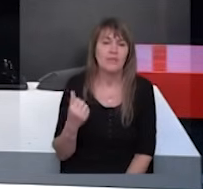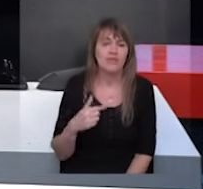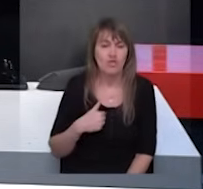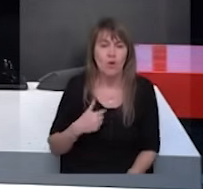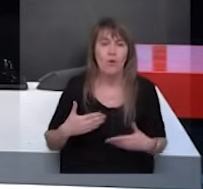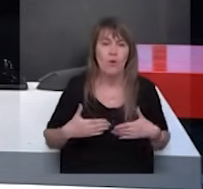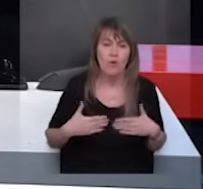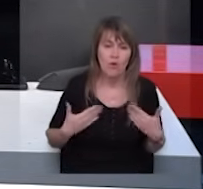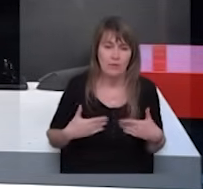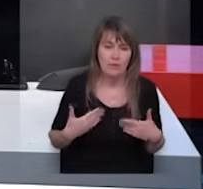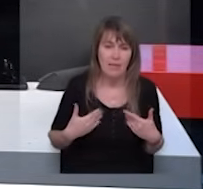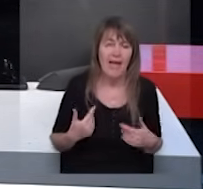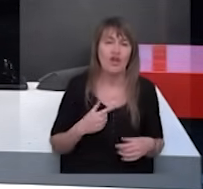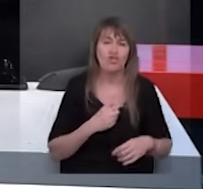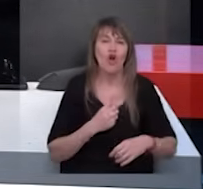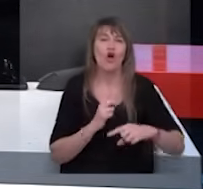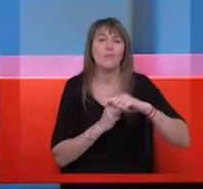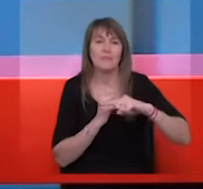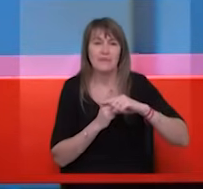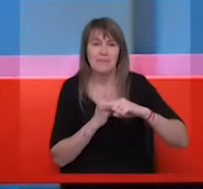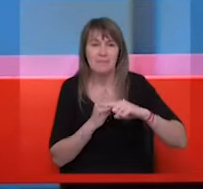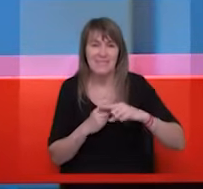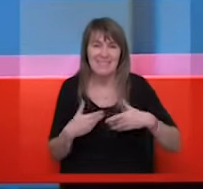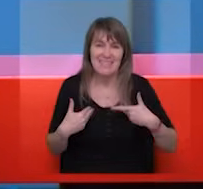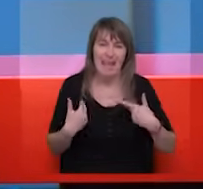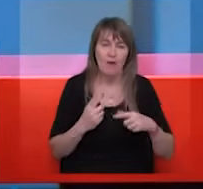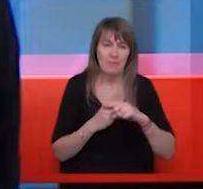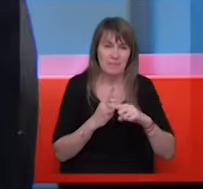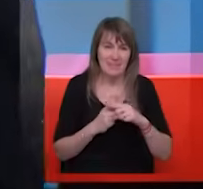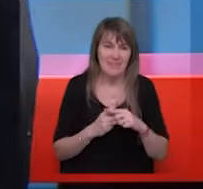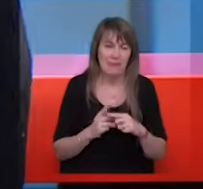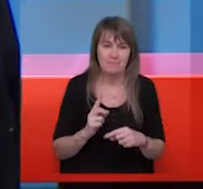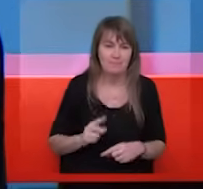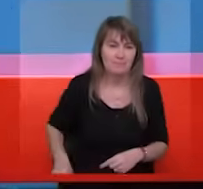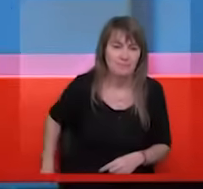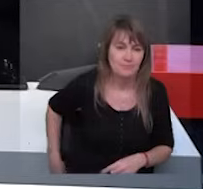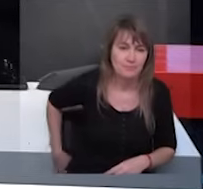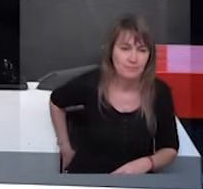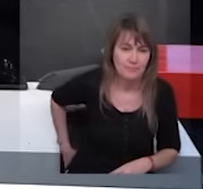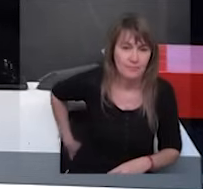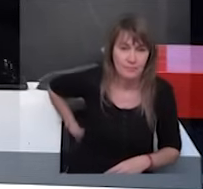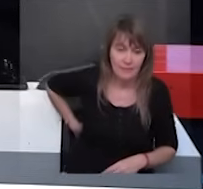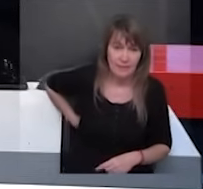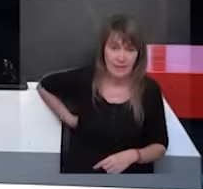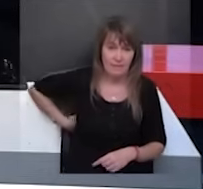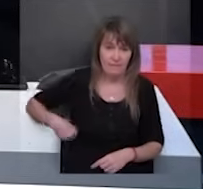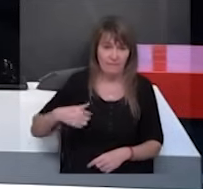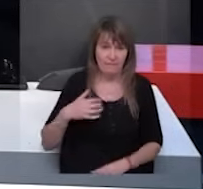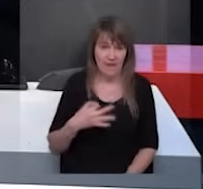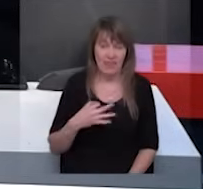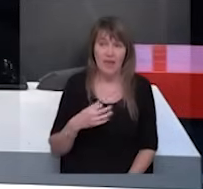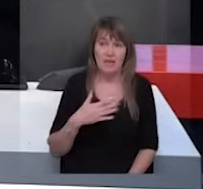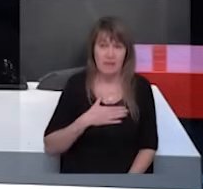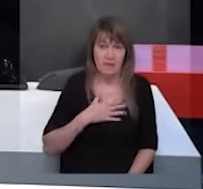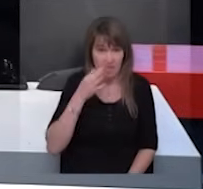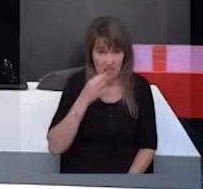contenta porque optimista porque está recibiendo no es que yo en realidad tengo en realidad la pregunta que me hago si esto